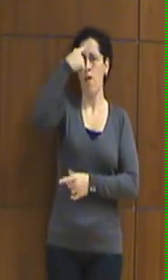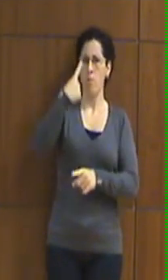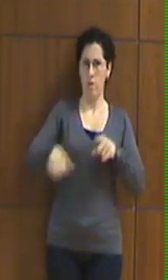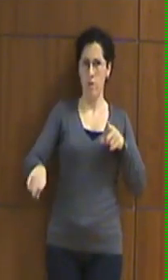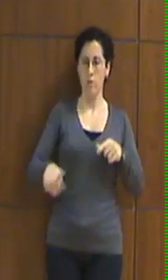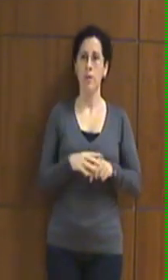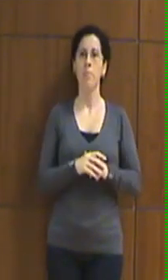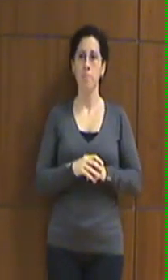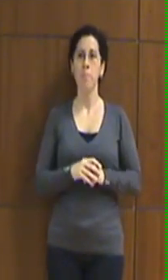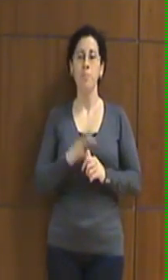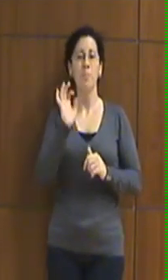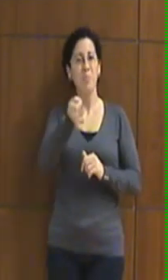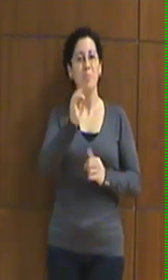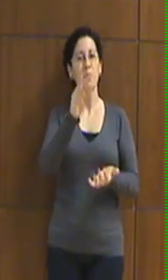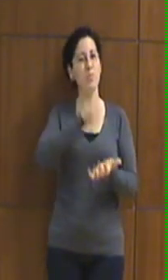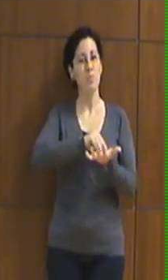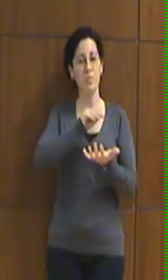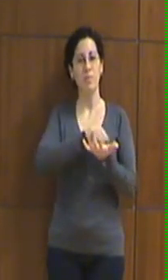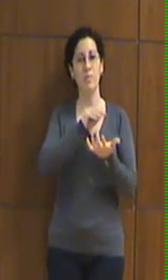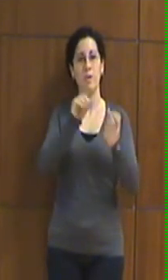las empresas cuando desarrollan